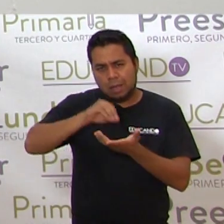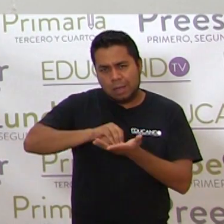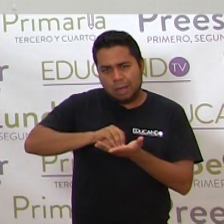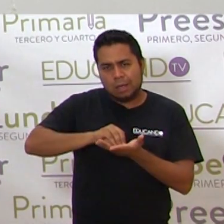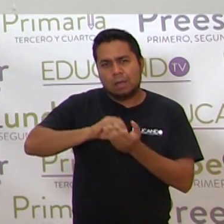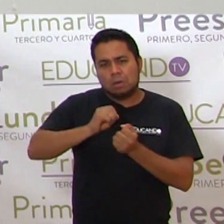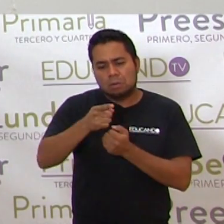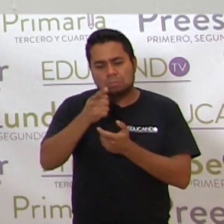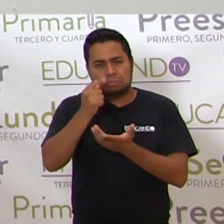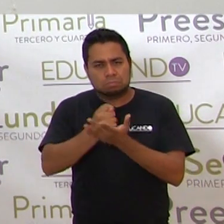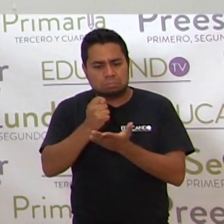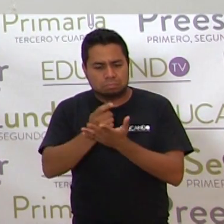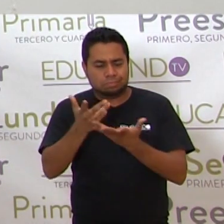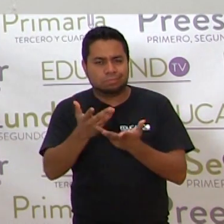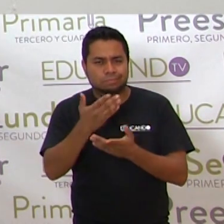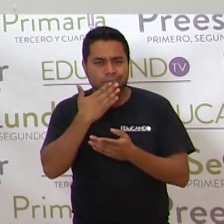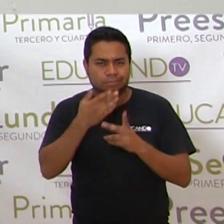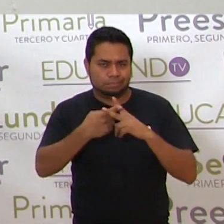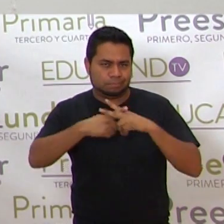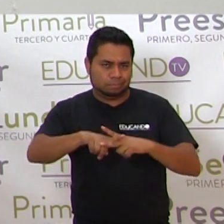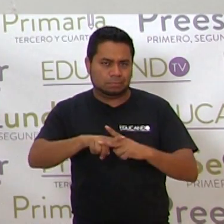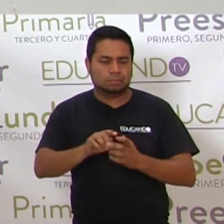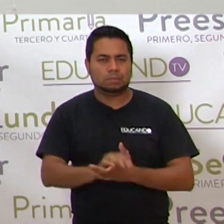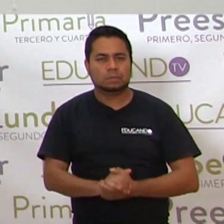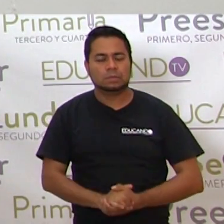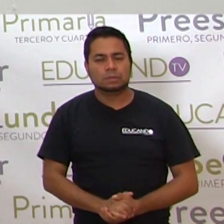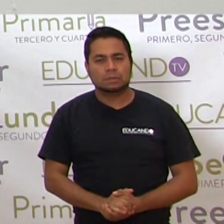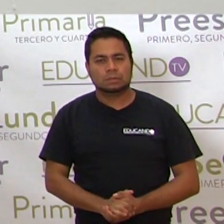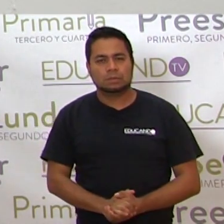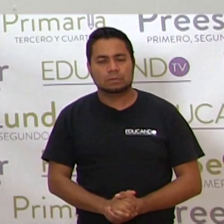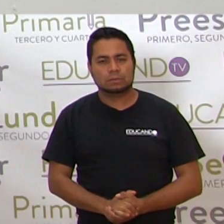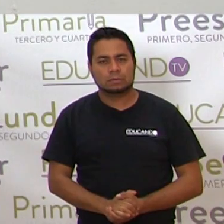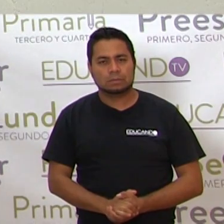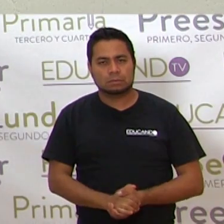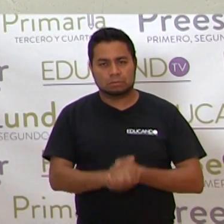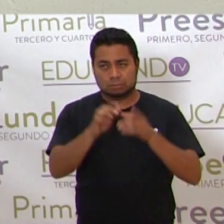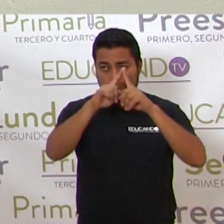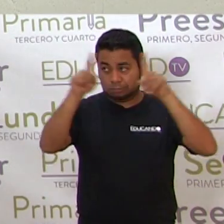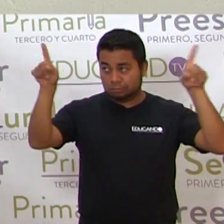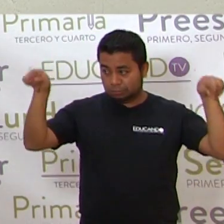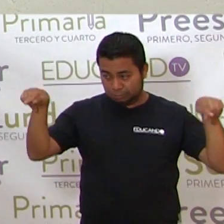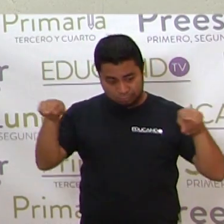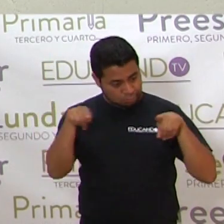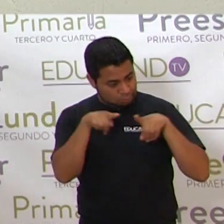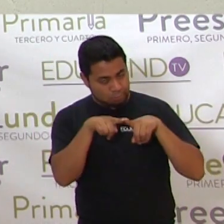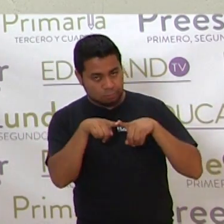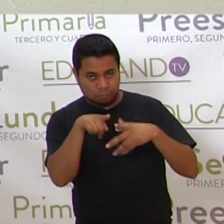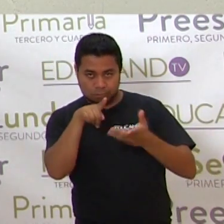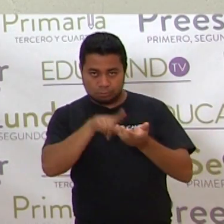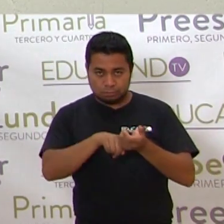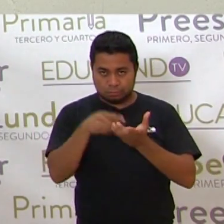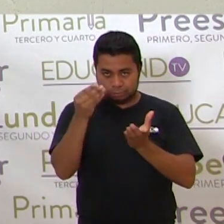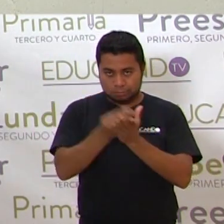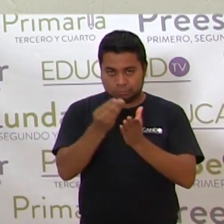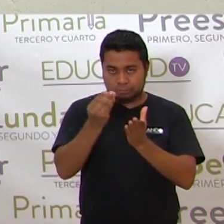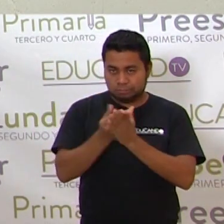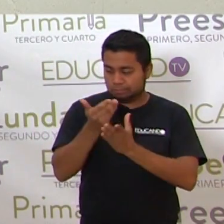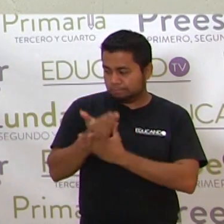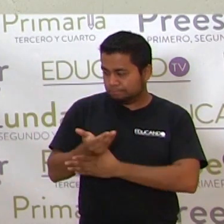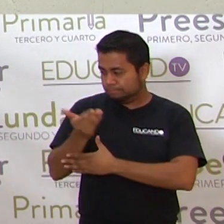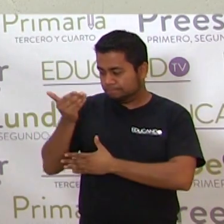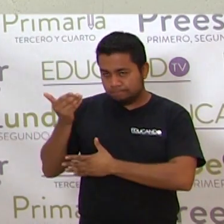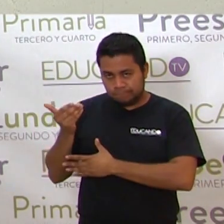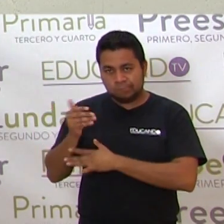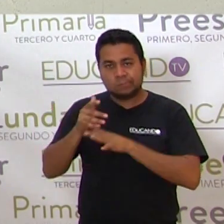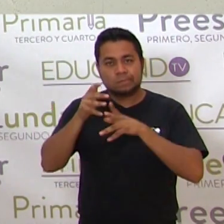tarea. Muy bien, vamos a iniciar. En la pizarra, recuerdas, en la sesión anterior